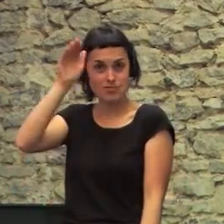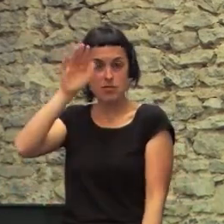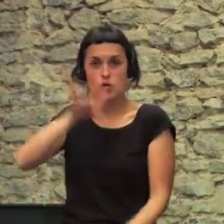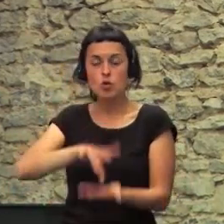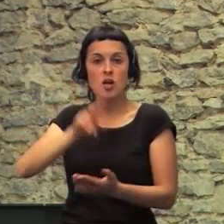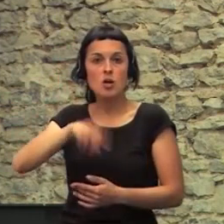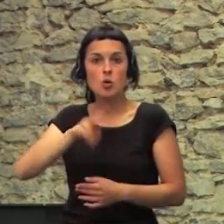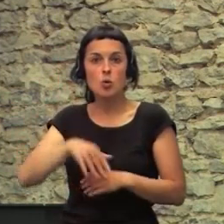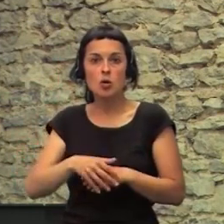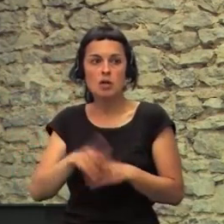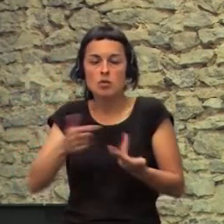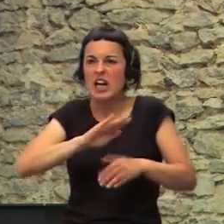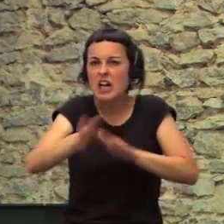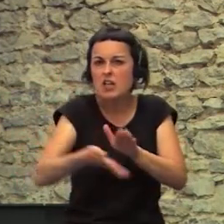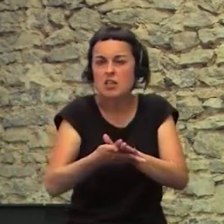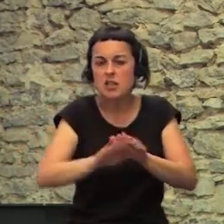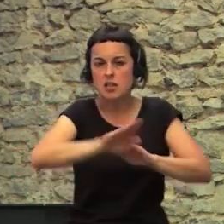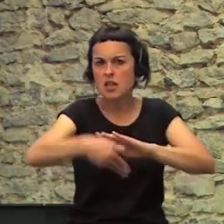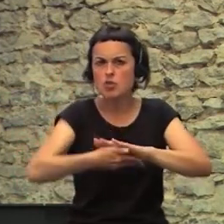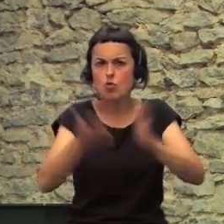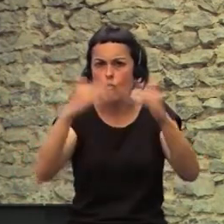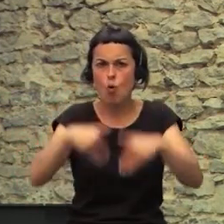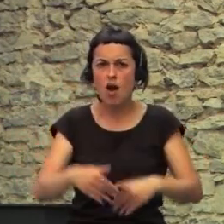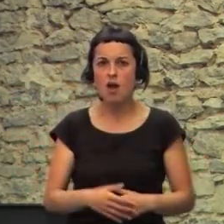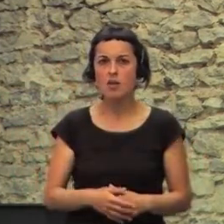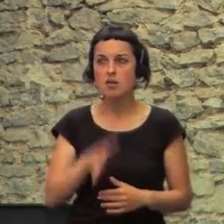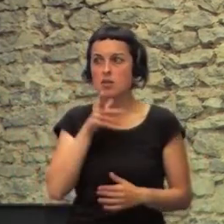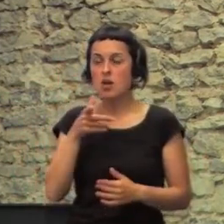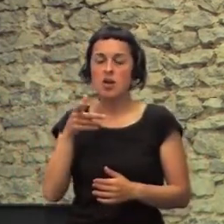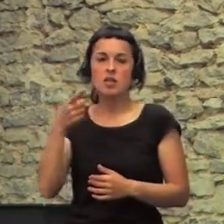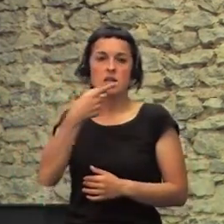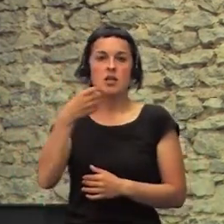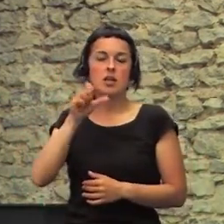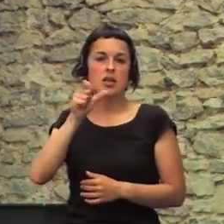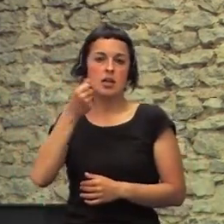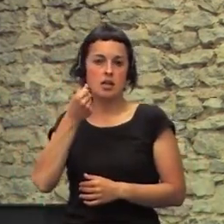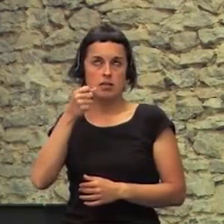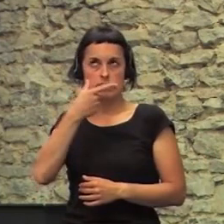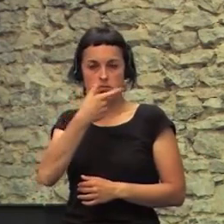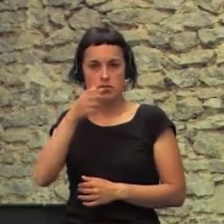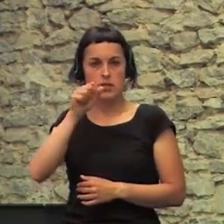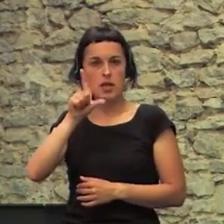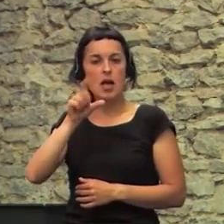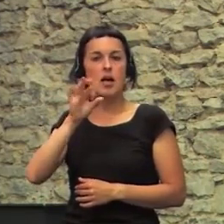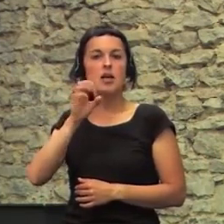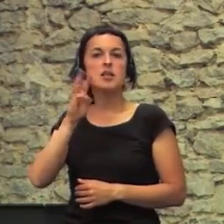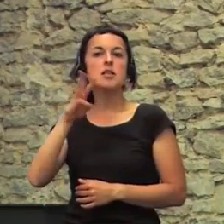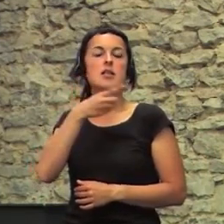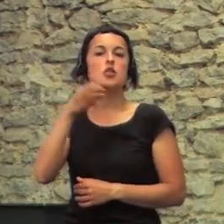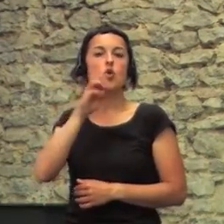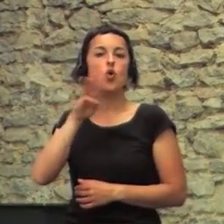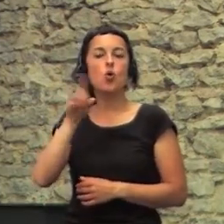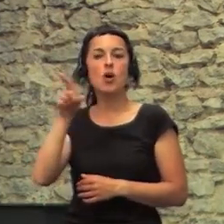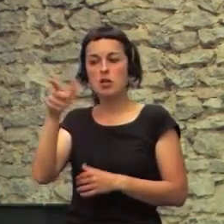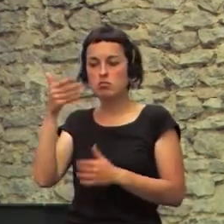registros. Ahora hay un esfuerzo por parte de la Universidad de Glasgow que de interconectar todos los hospitales y tal, pero siguen siendo los médicos quienes van a